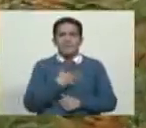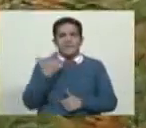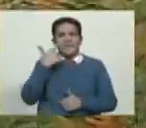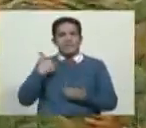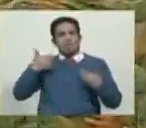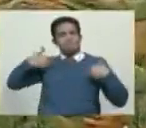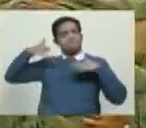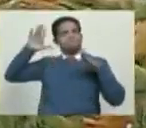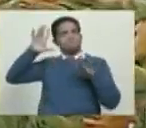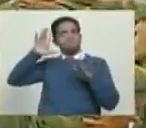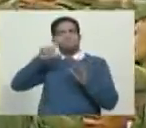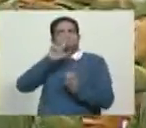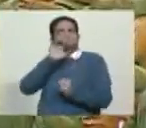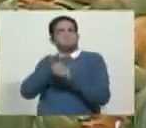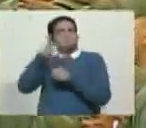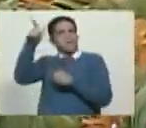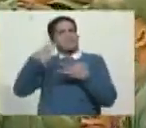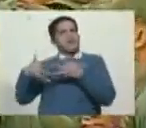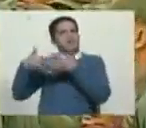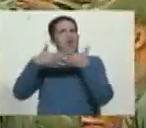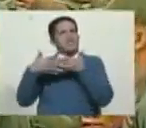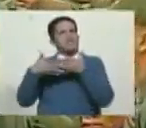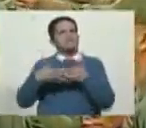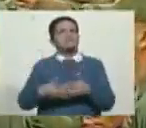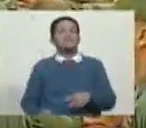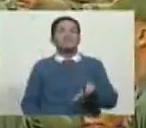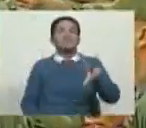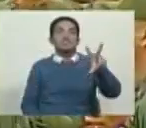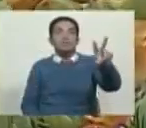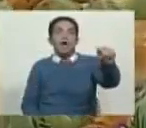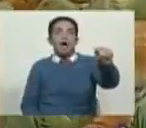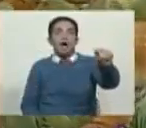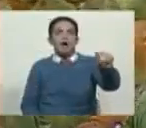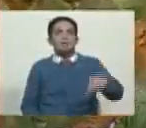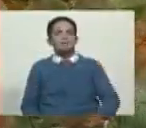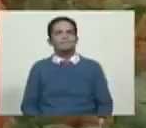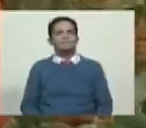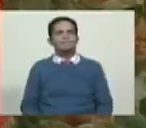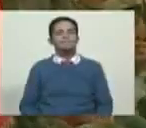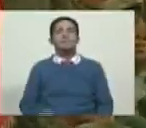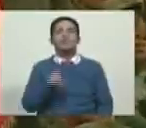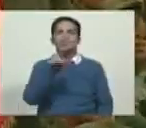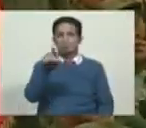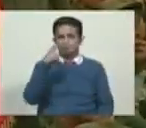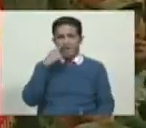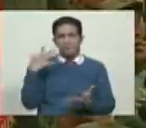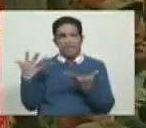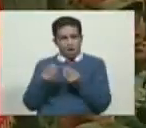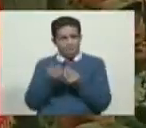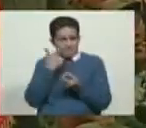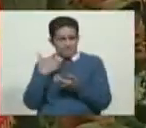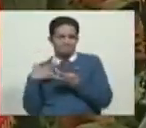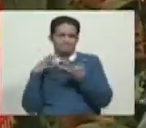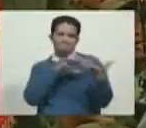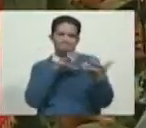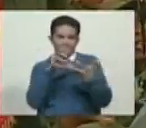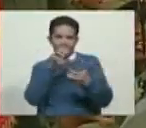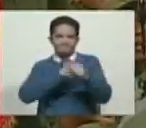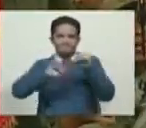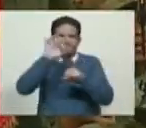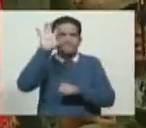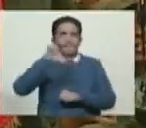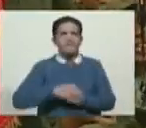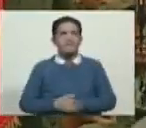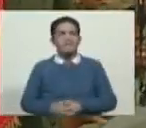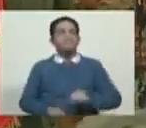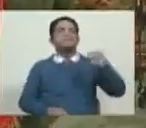imperialismo norteamericano? ¡No, mi comandante jefe! ¿Ustedes me van a acompañar en esta lucha por la patria?